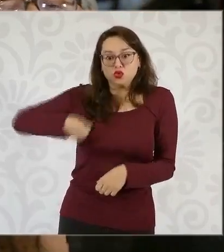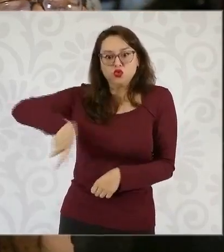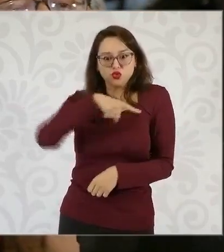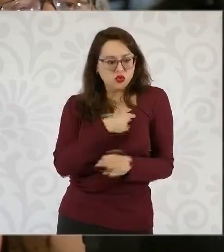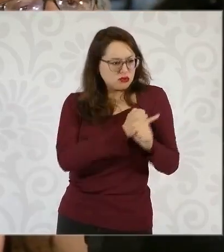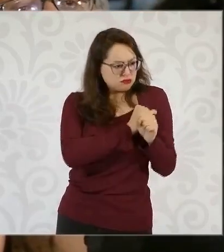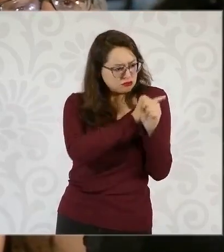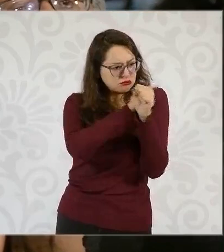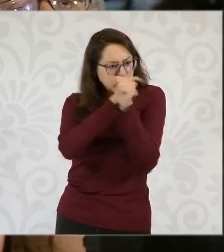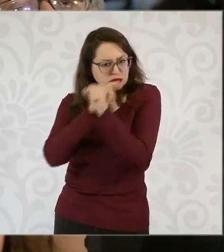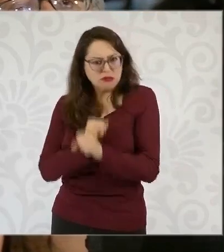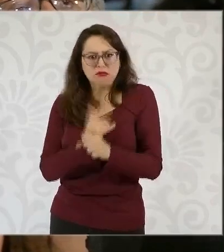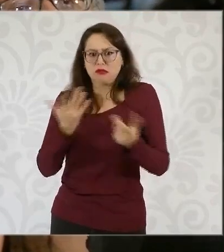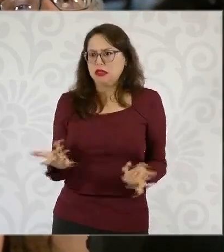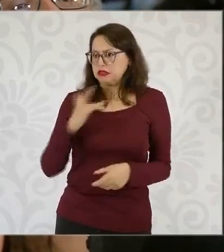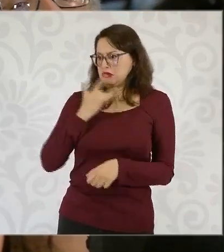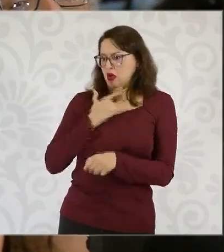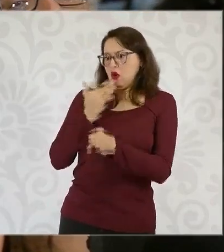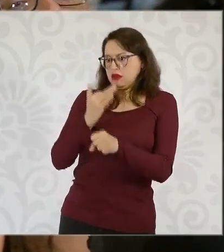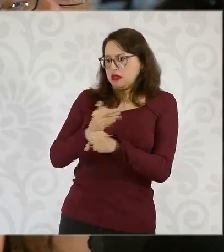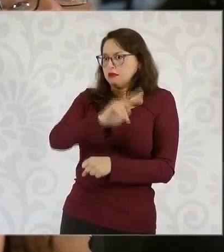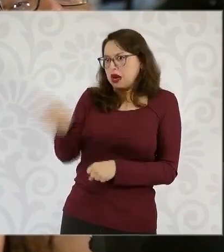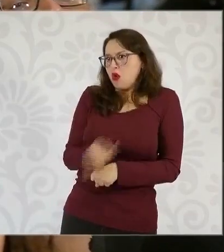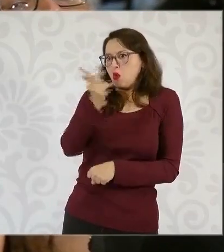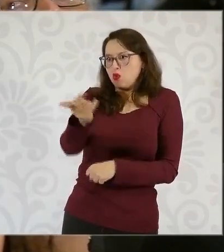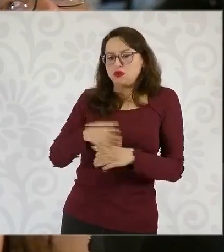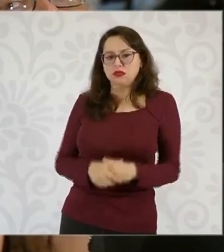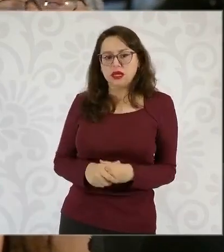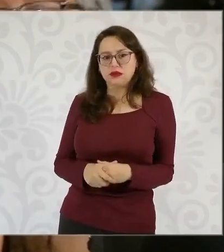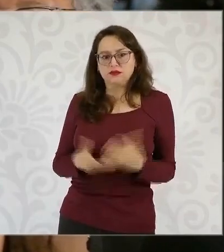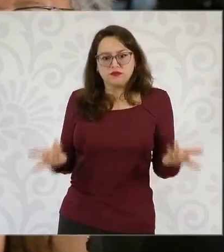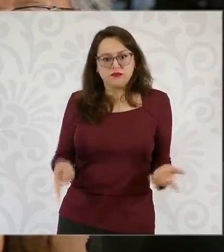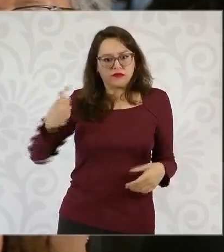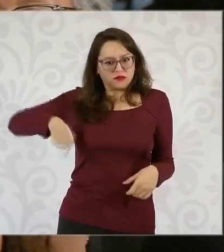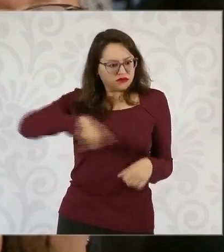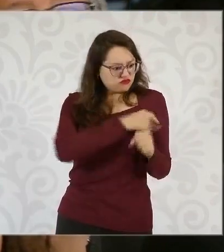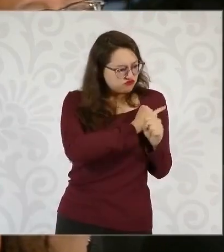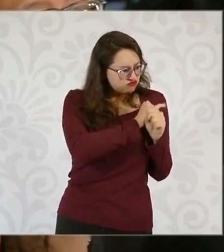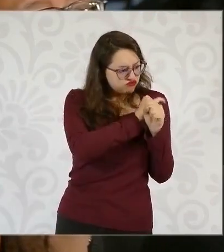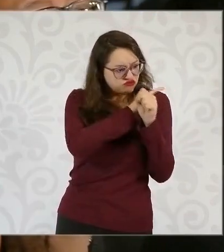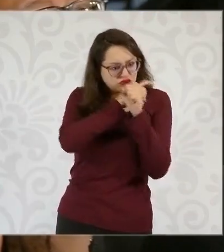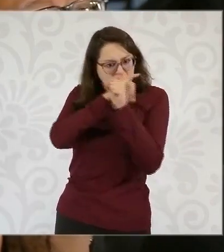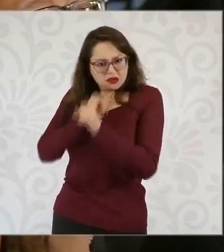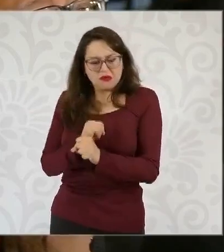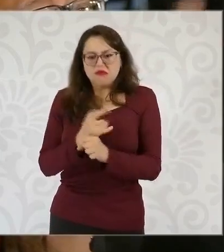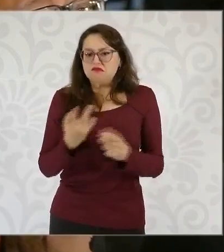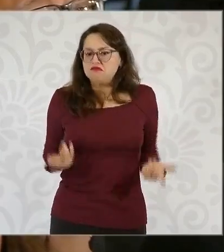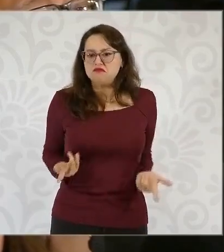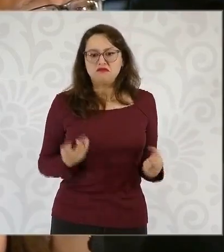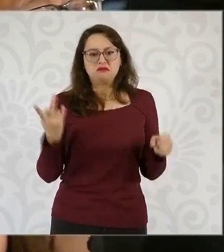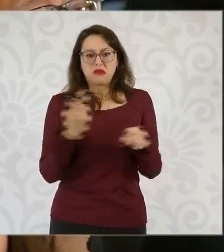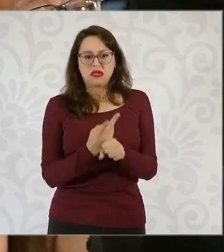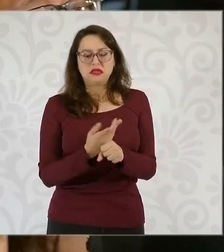esa investigación es que nosotros estamos haciendo este tipo de preguntas. La serie de investigaciones que se hicieron, al menos por parte de Proceso, derivaron en un